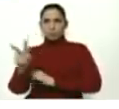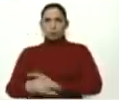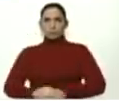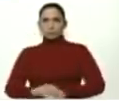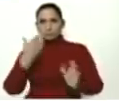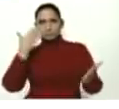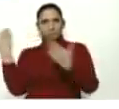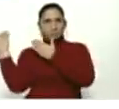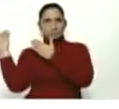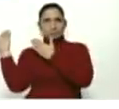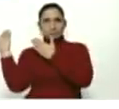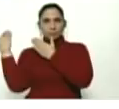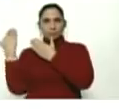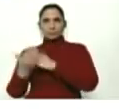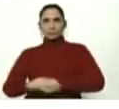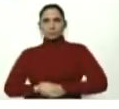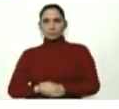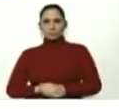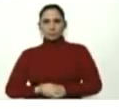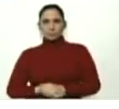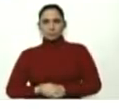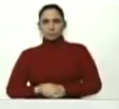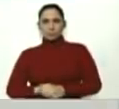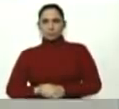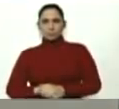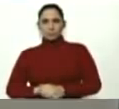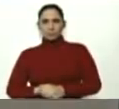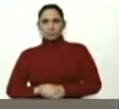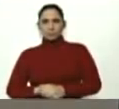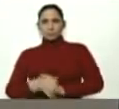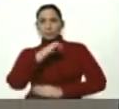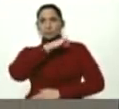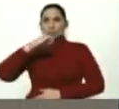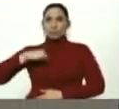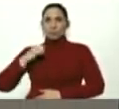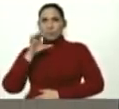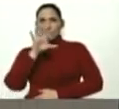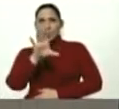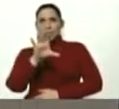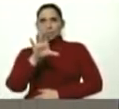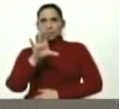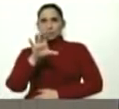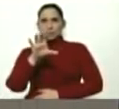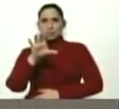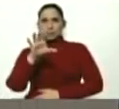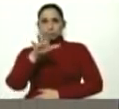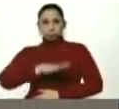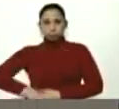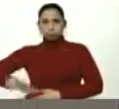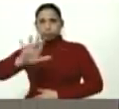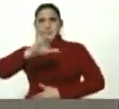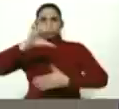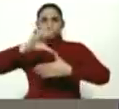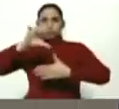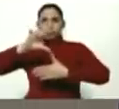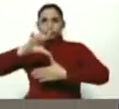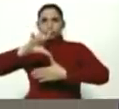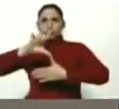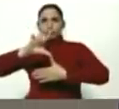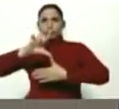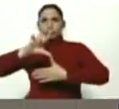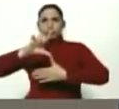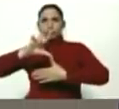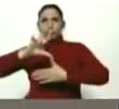34.109 pruebas por millón de habitantes. Somos el país de este continente latinoamericano